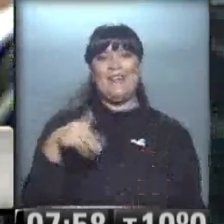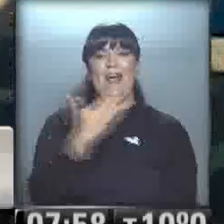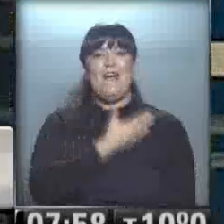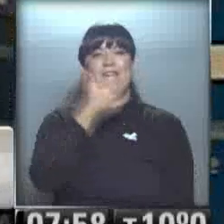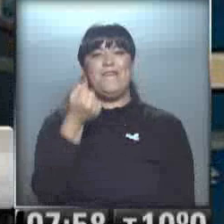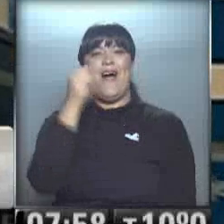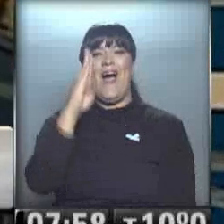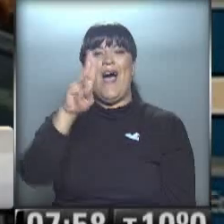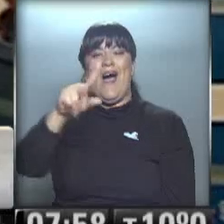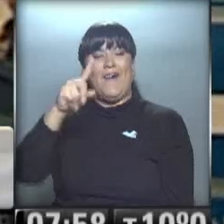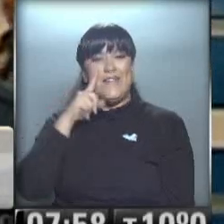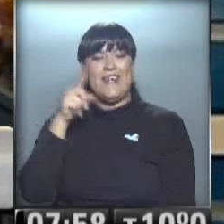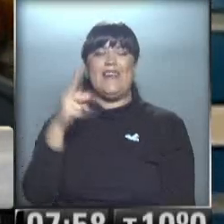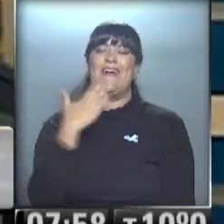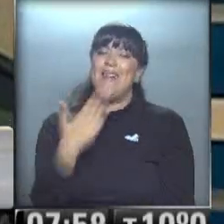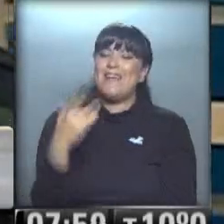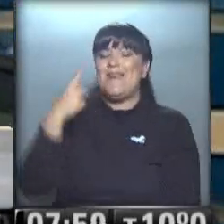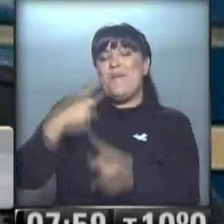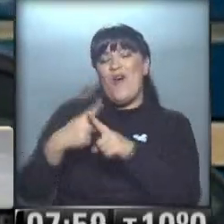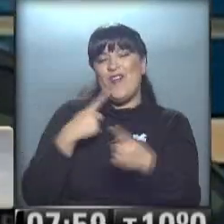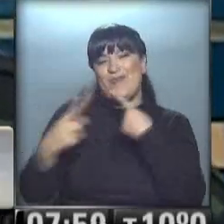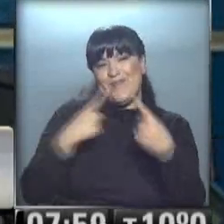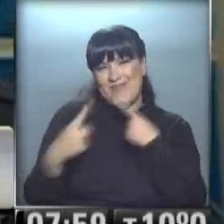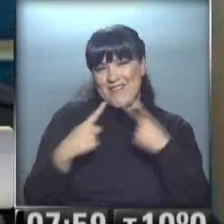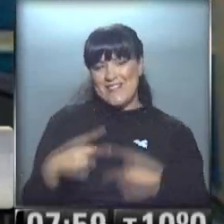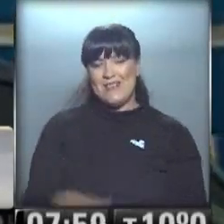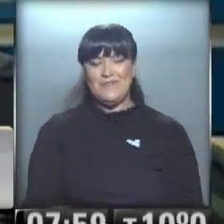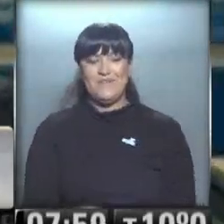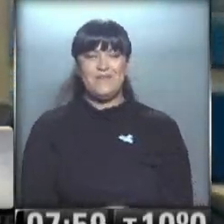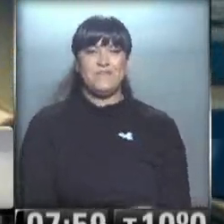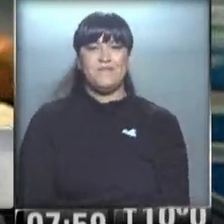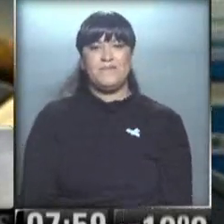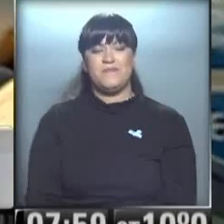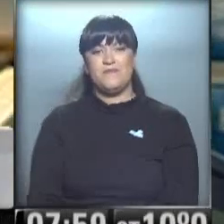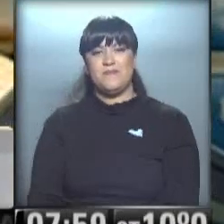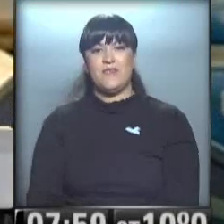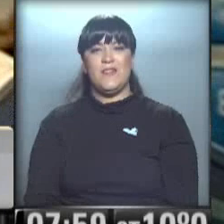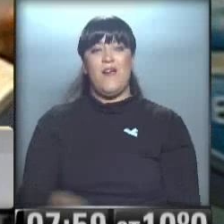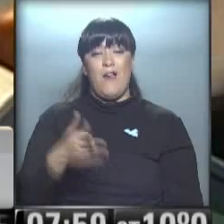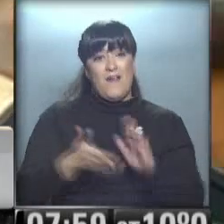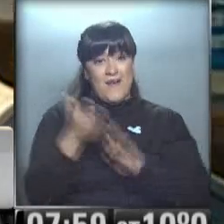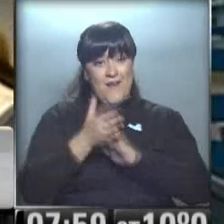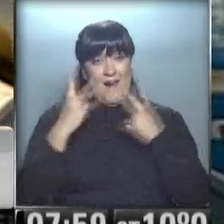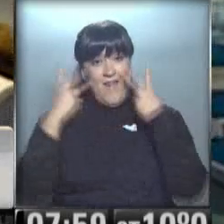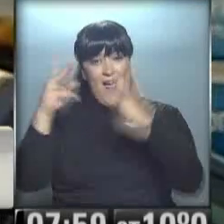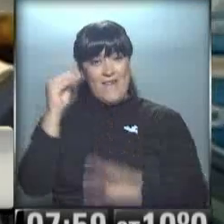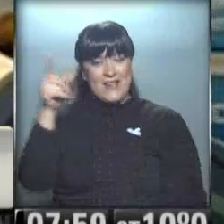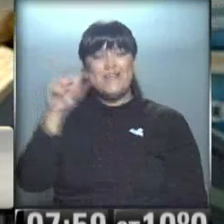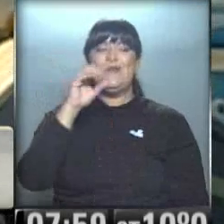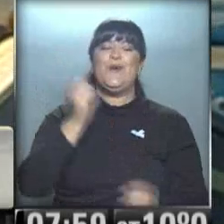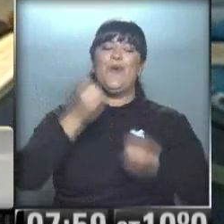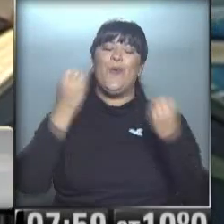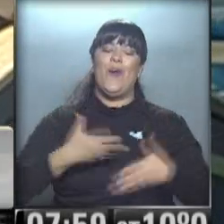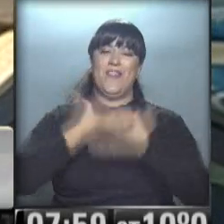Néstor por prestarte a esta entrevista. Bueno, estás viajando ya en unos minutos, ¿no? Sí, buen día para